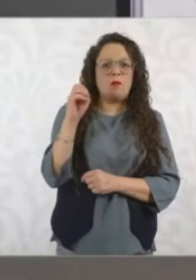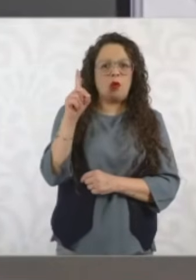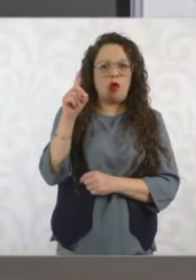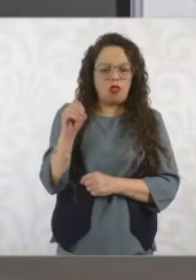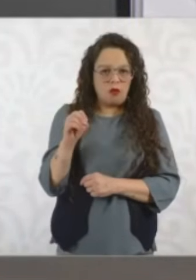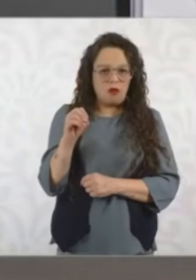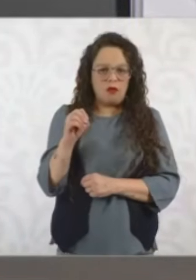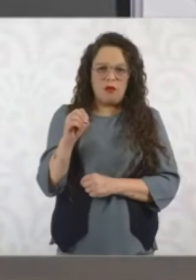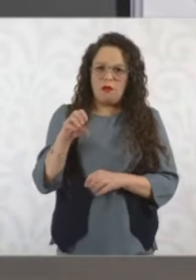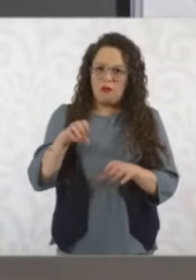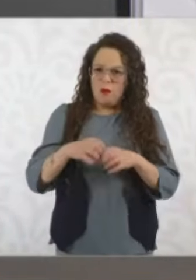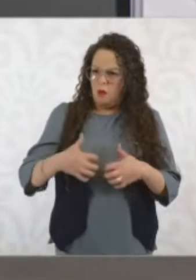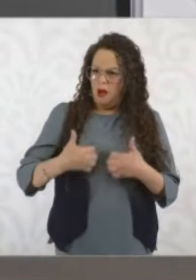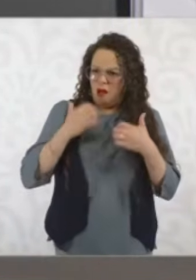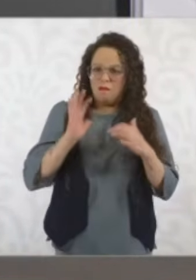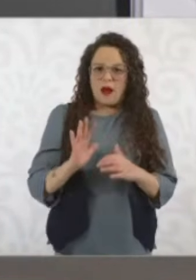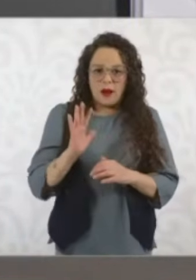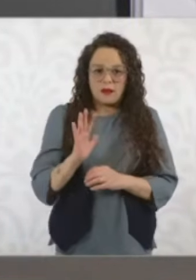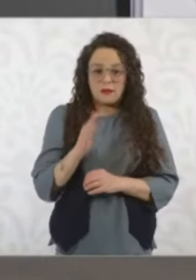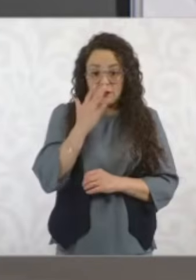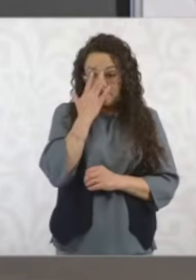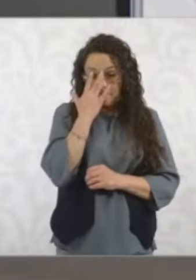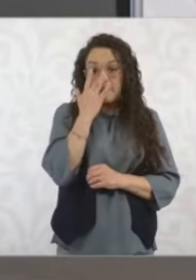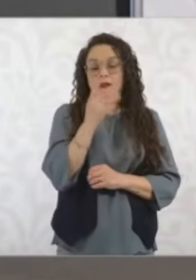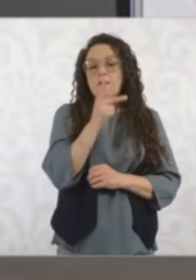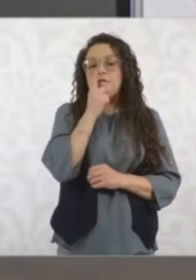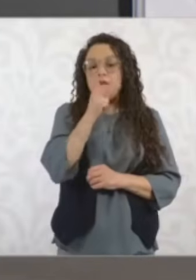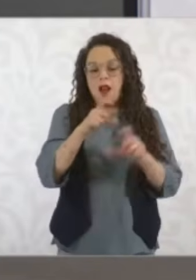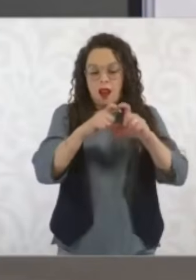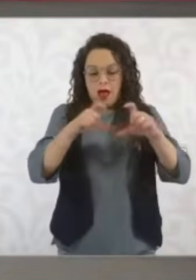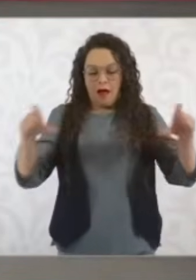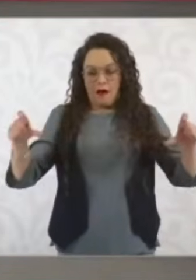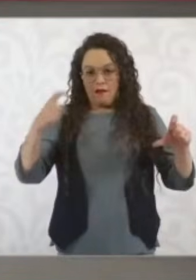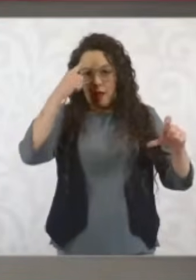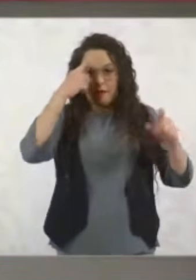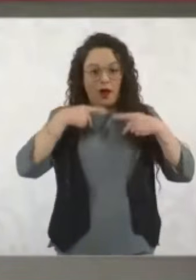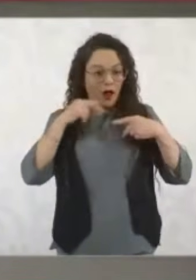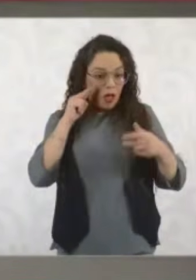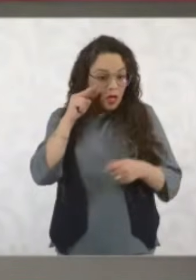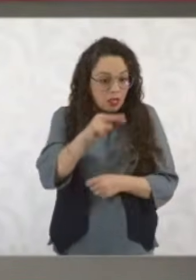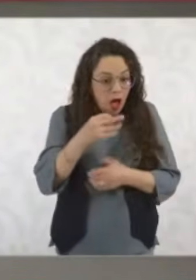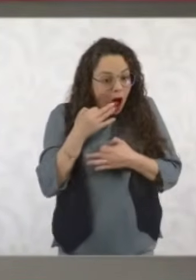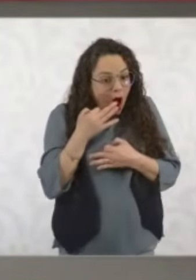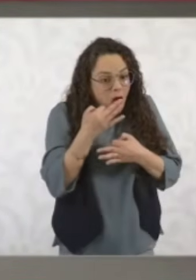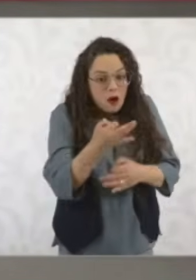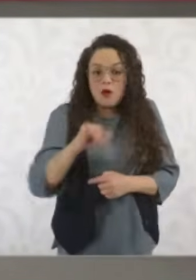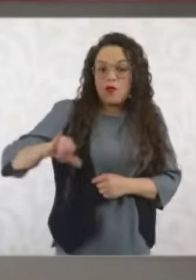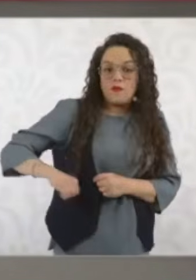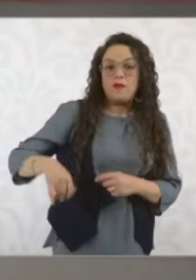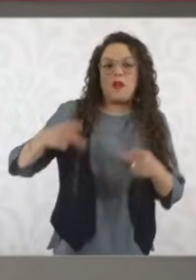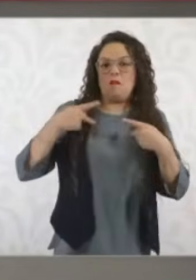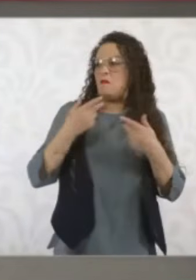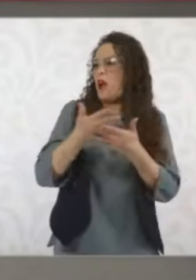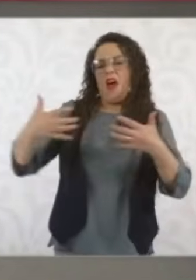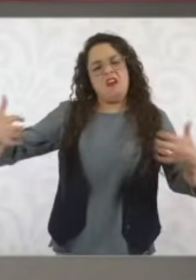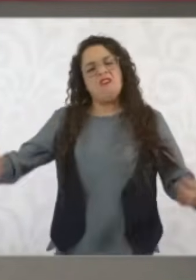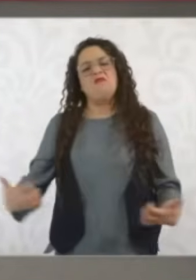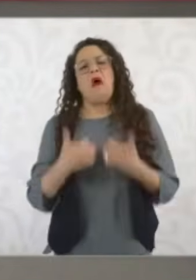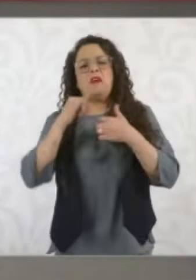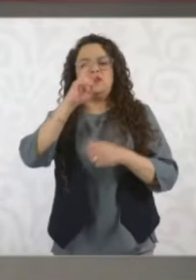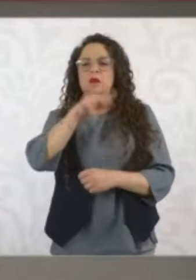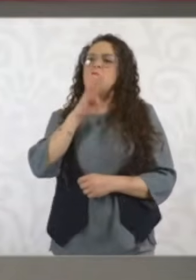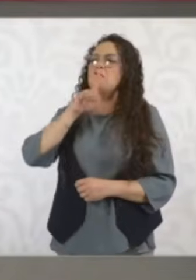frases como escándalo, como boom, para captar la atención y buscar generar indignación.